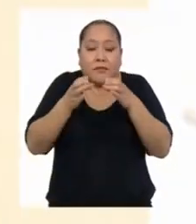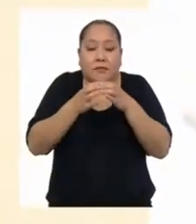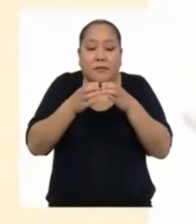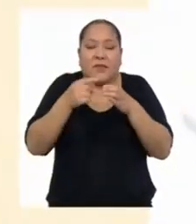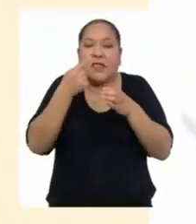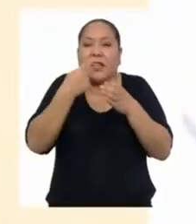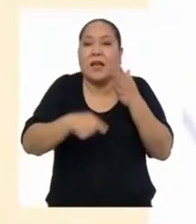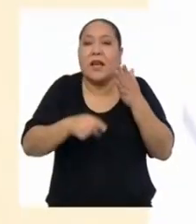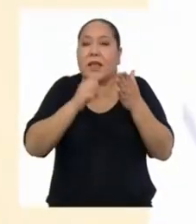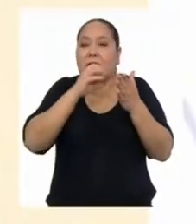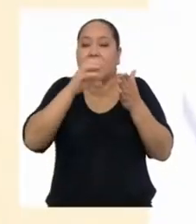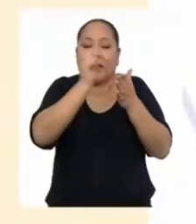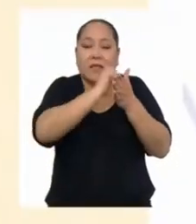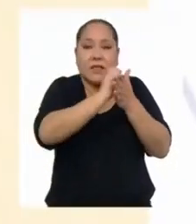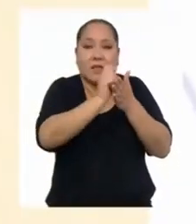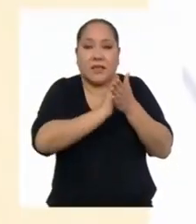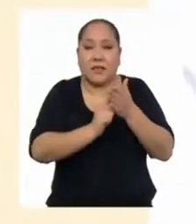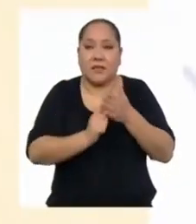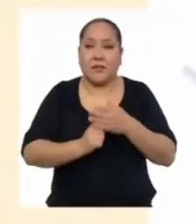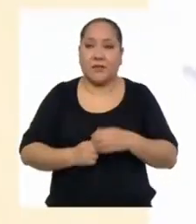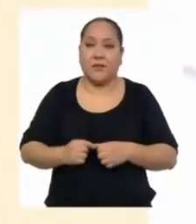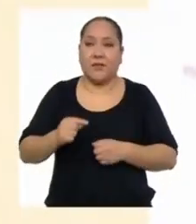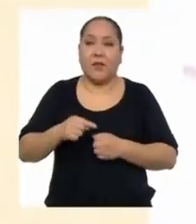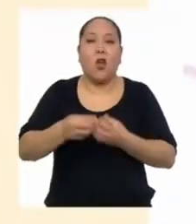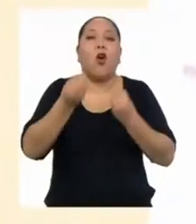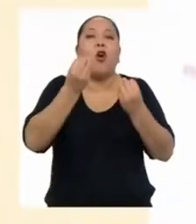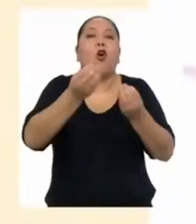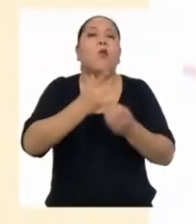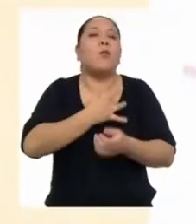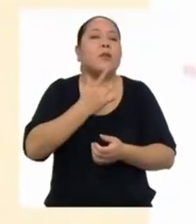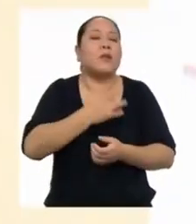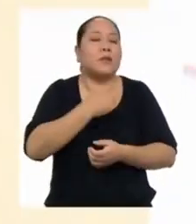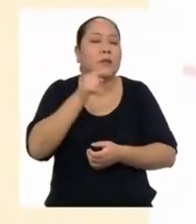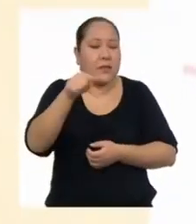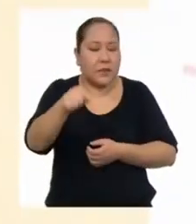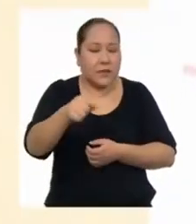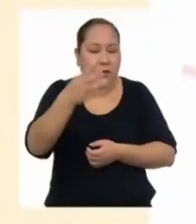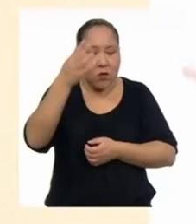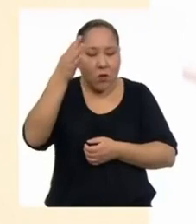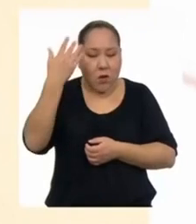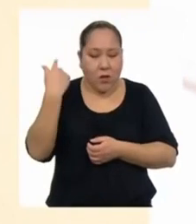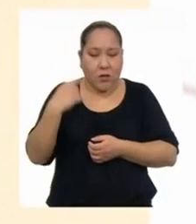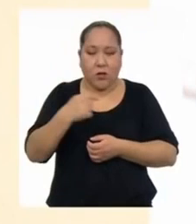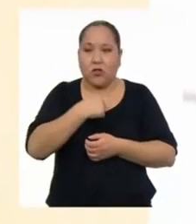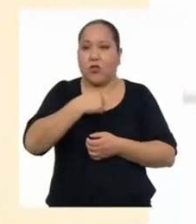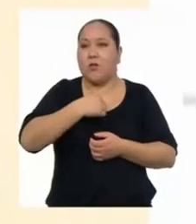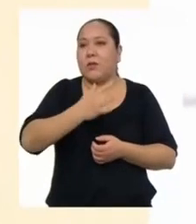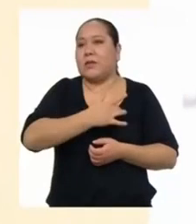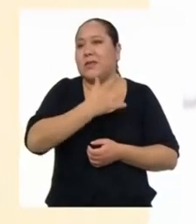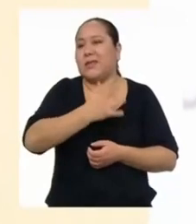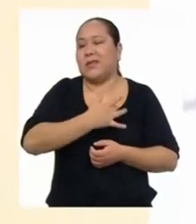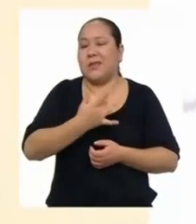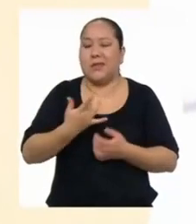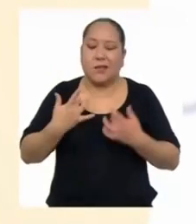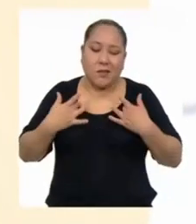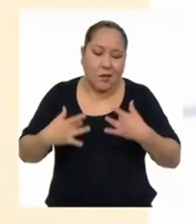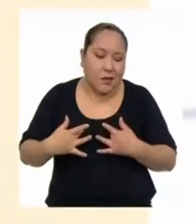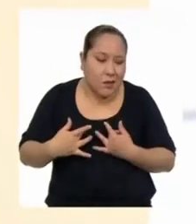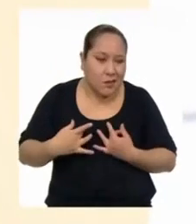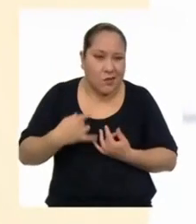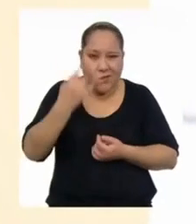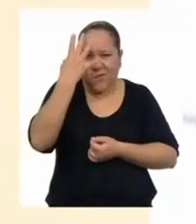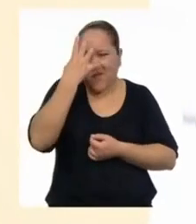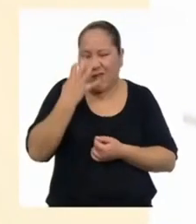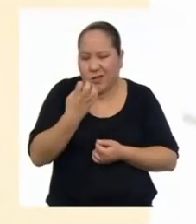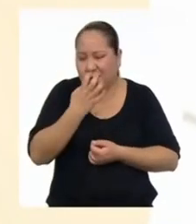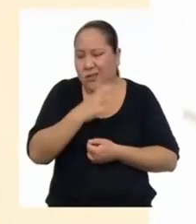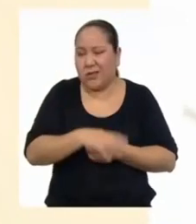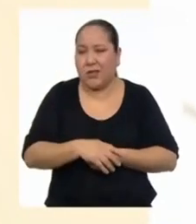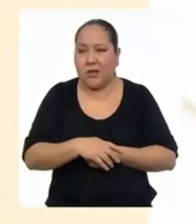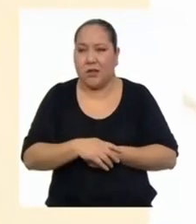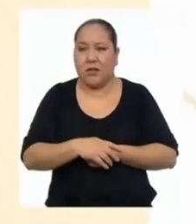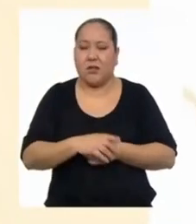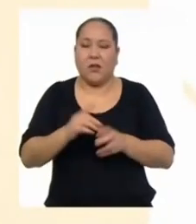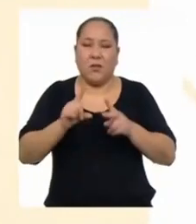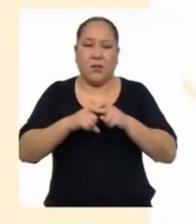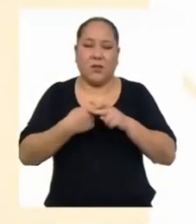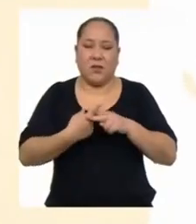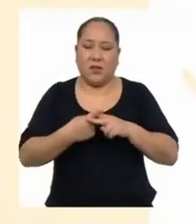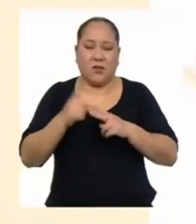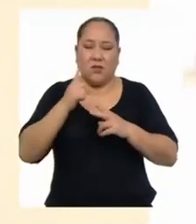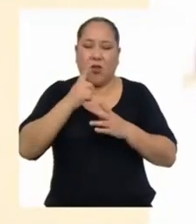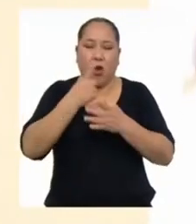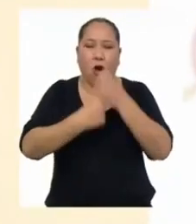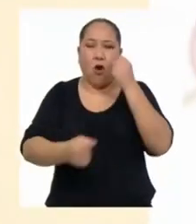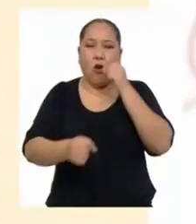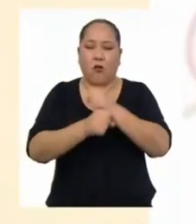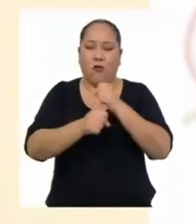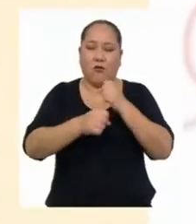¿Cómo te sentiste cuando ocurrió? Me sentí triste, molesta, empecé a desconfiar de mí y creo